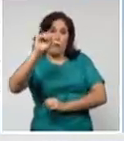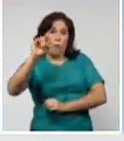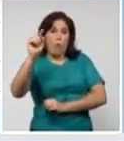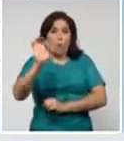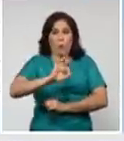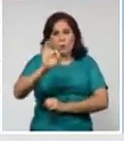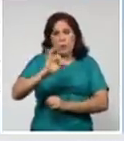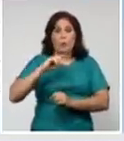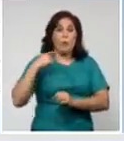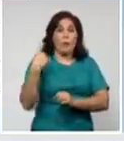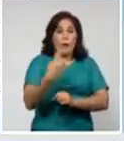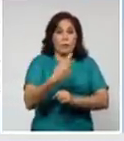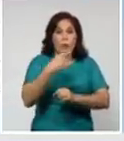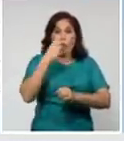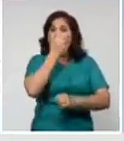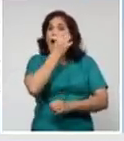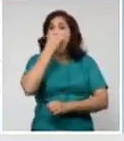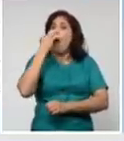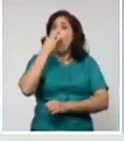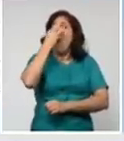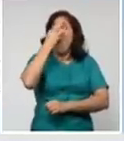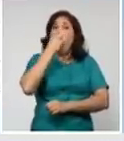de todas las muestras analizadas.